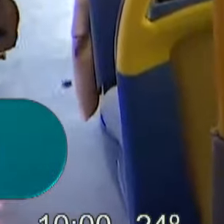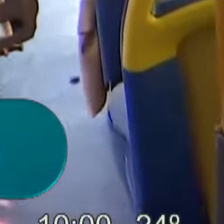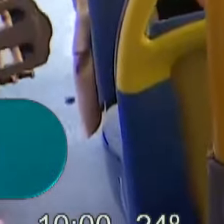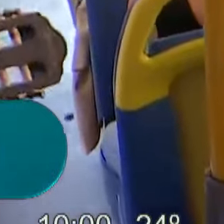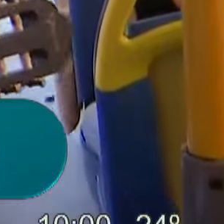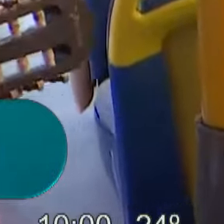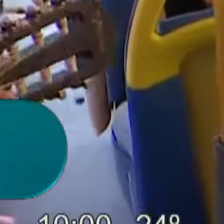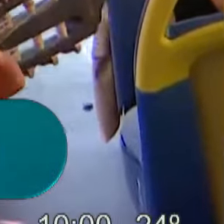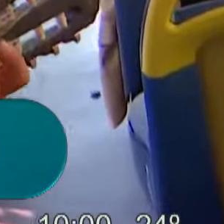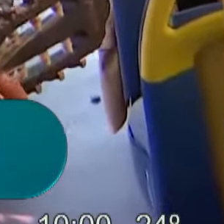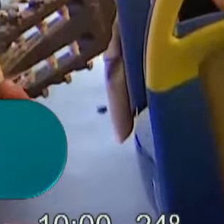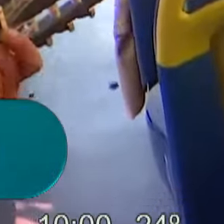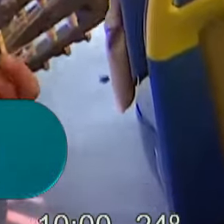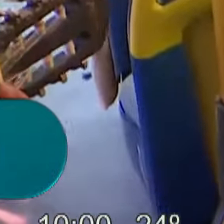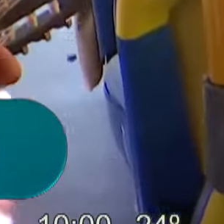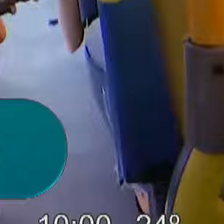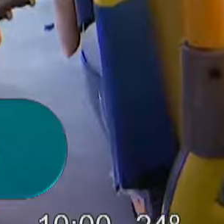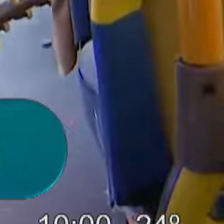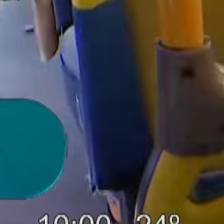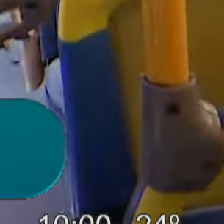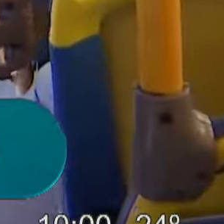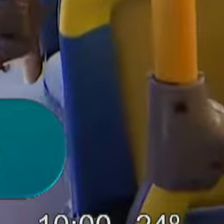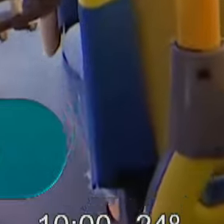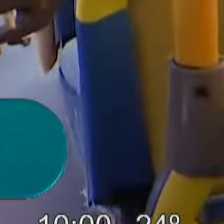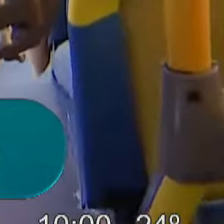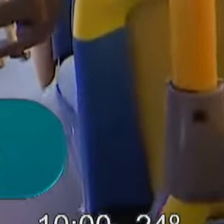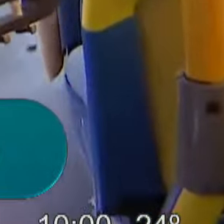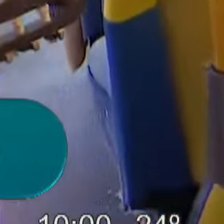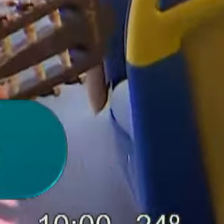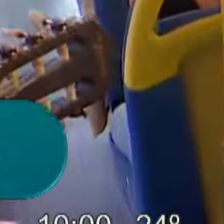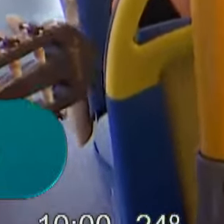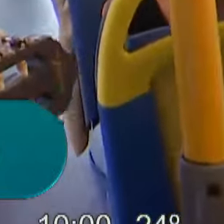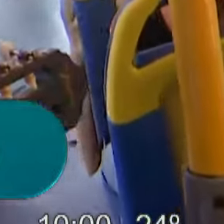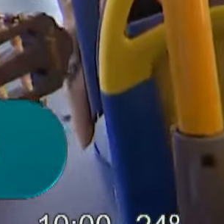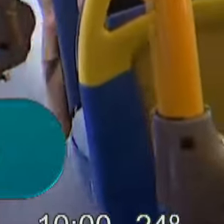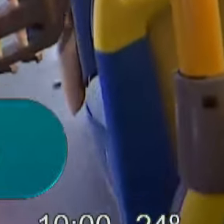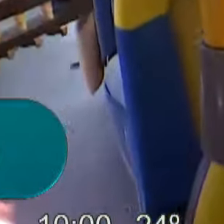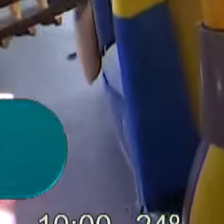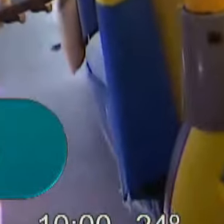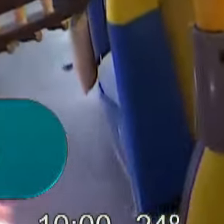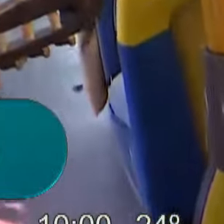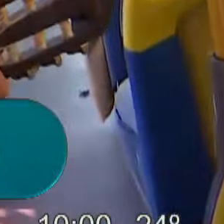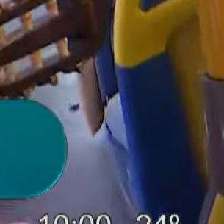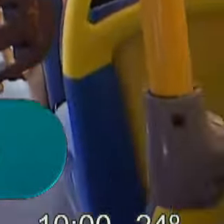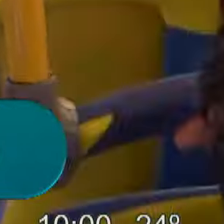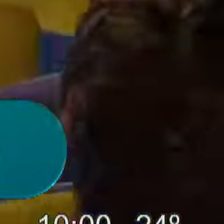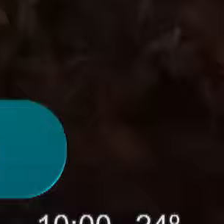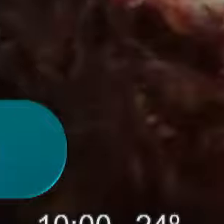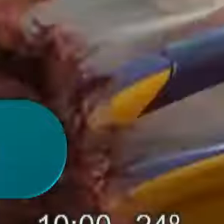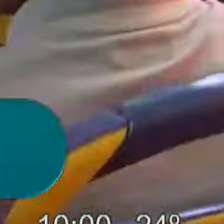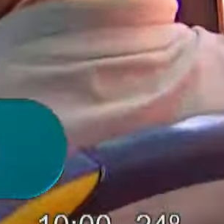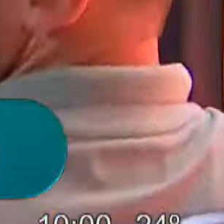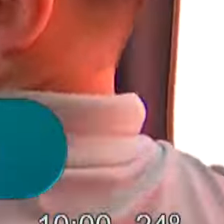mirá. Y ¿a quién van a matar o van a eliminar? Si ya